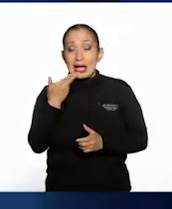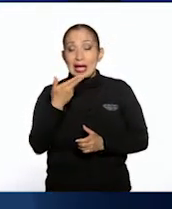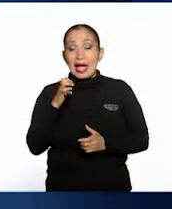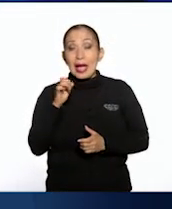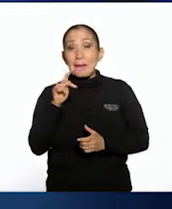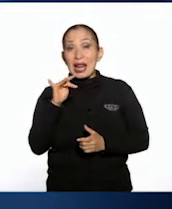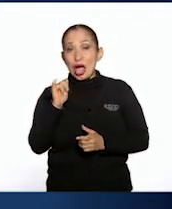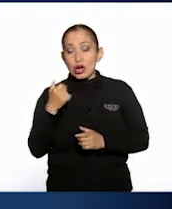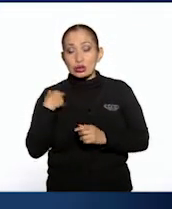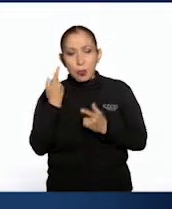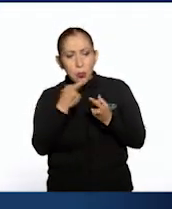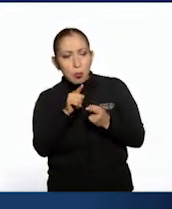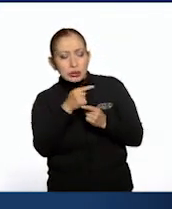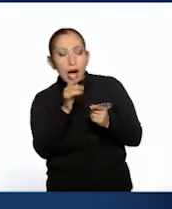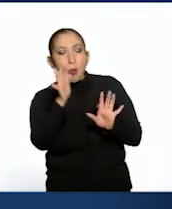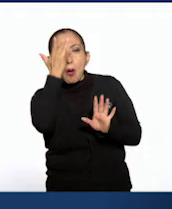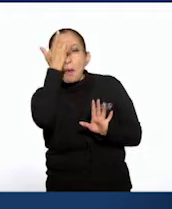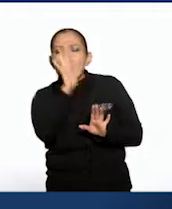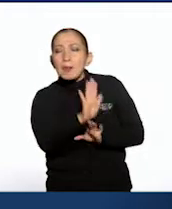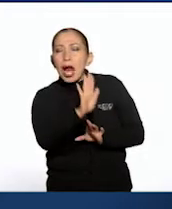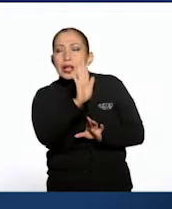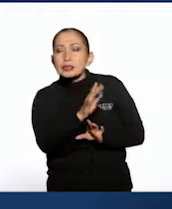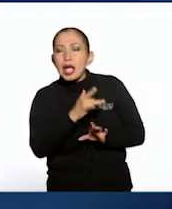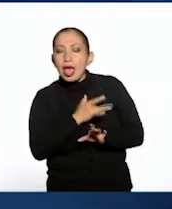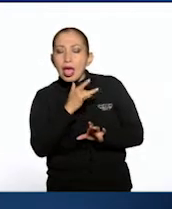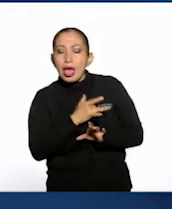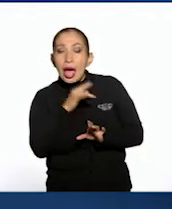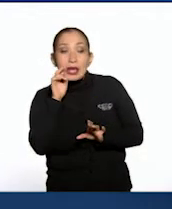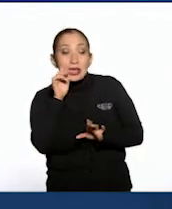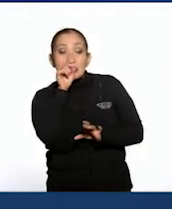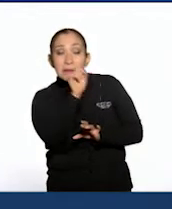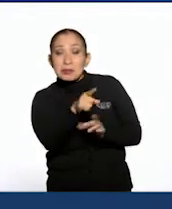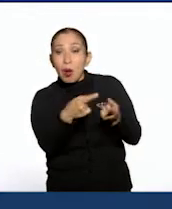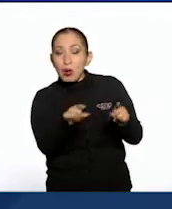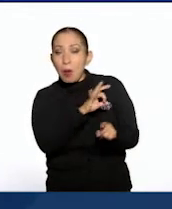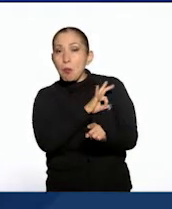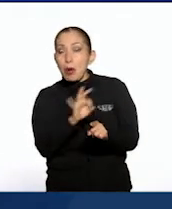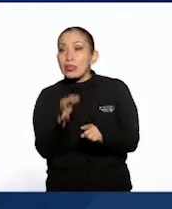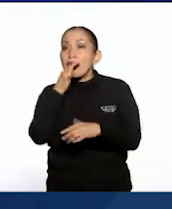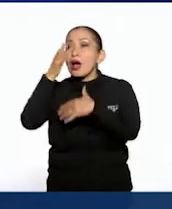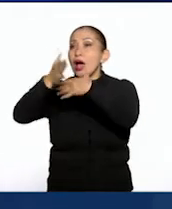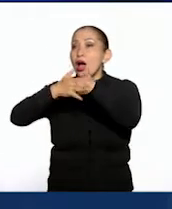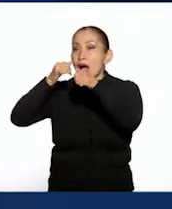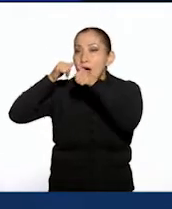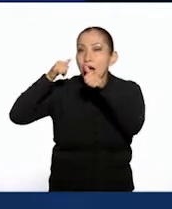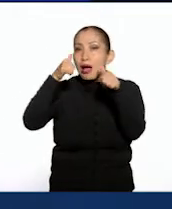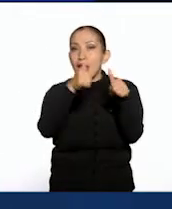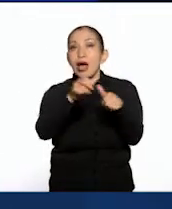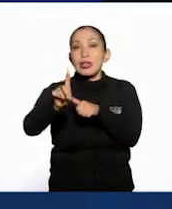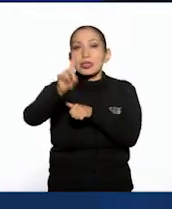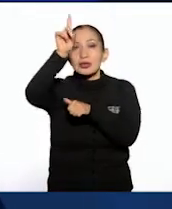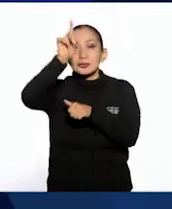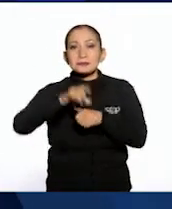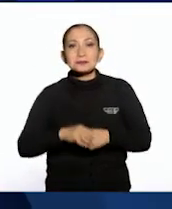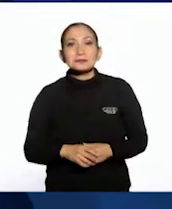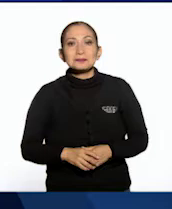a la música un poder mágico y consideraban que con ella se podría llamar la atención de